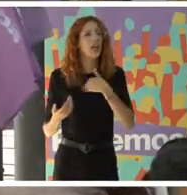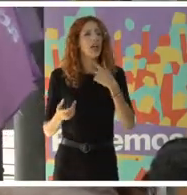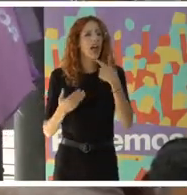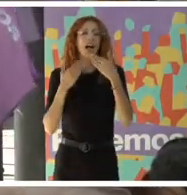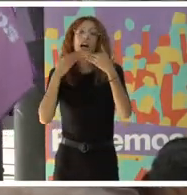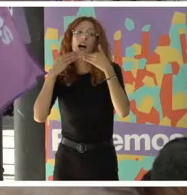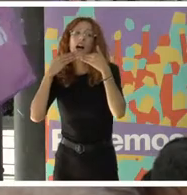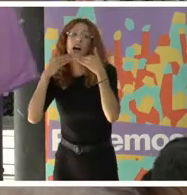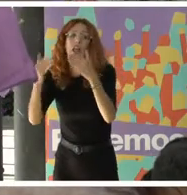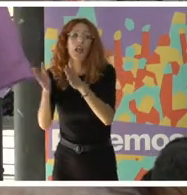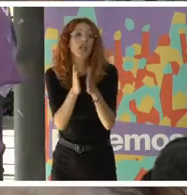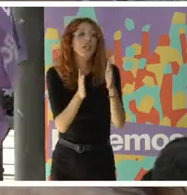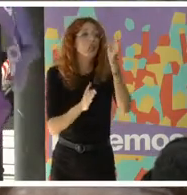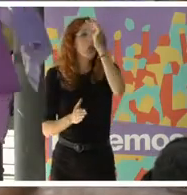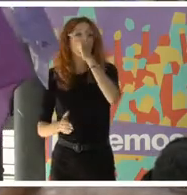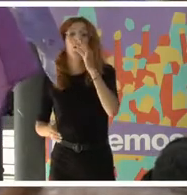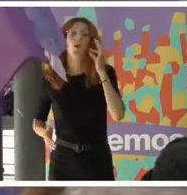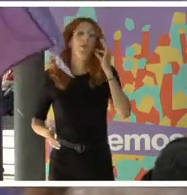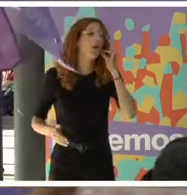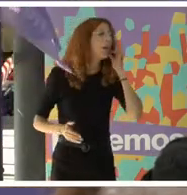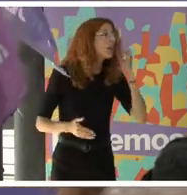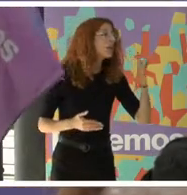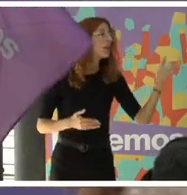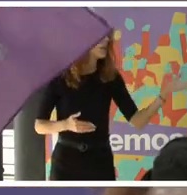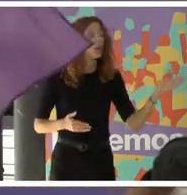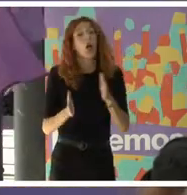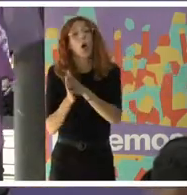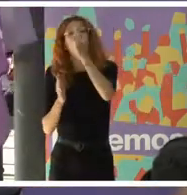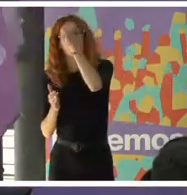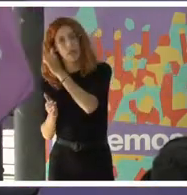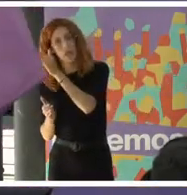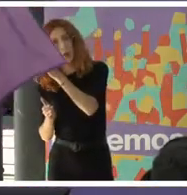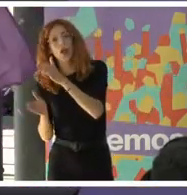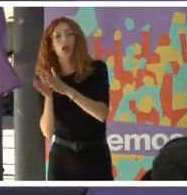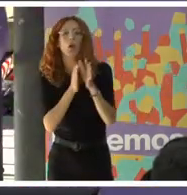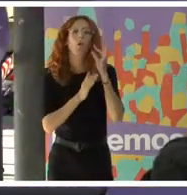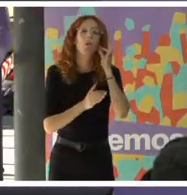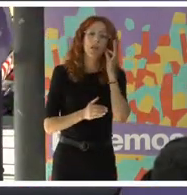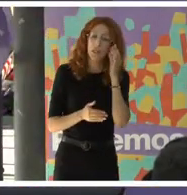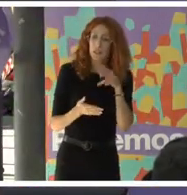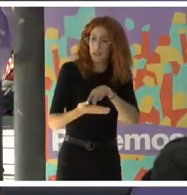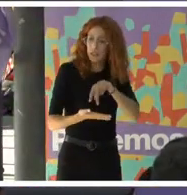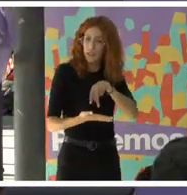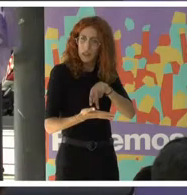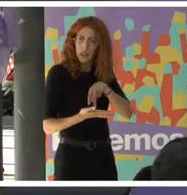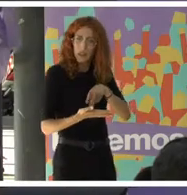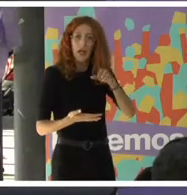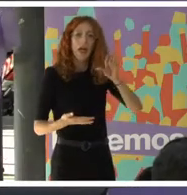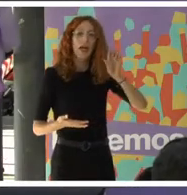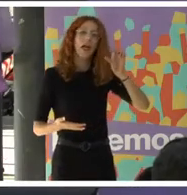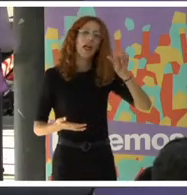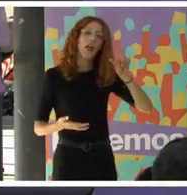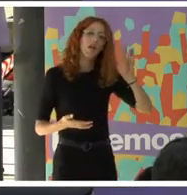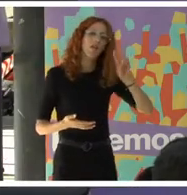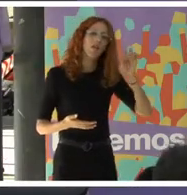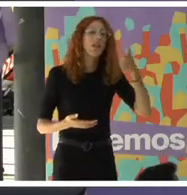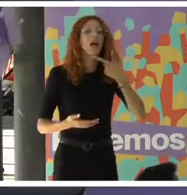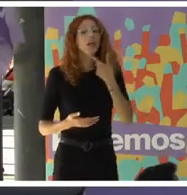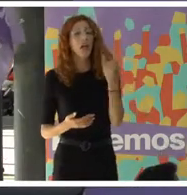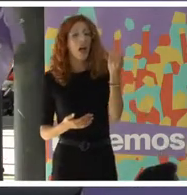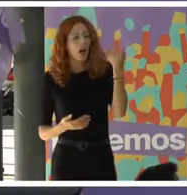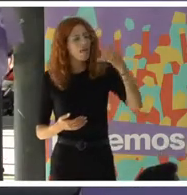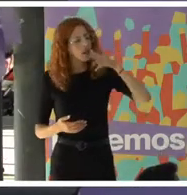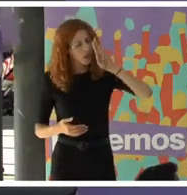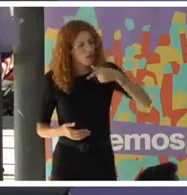las gracias a los compañeros y las compañeros y las compañeras que me acompañan en el día de hoy, a María Elvira y a Javier. Pero sobre